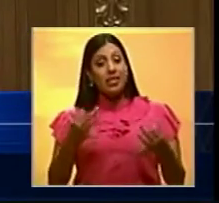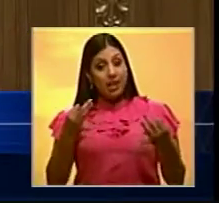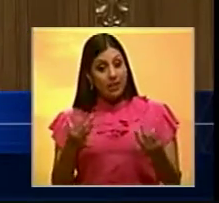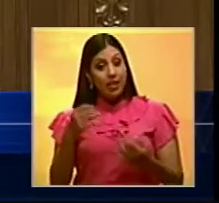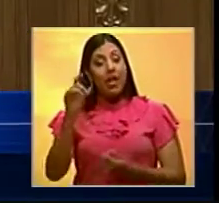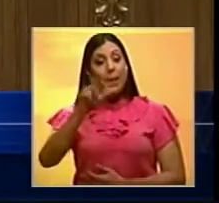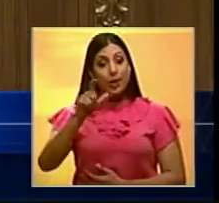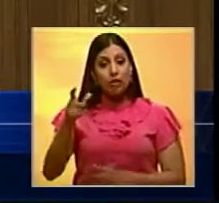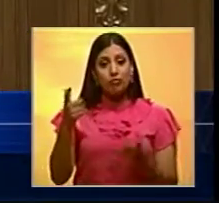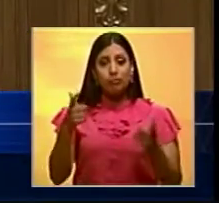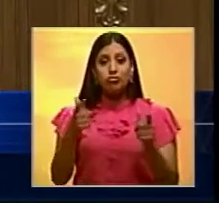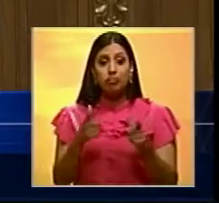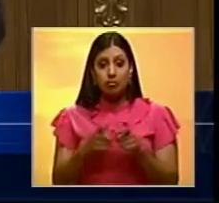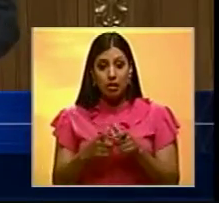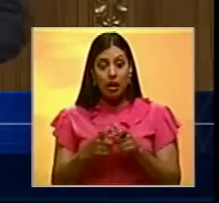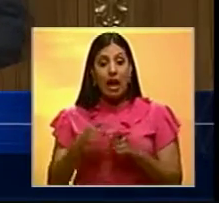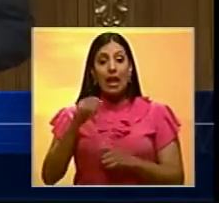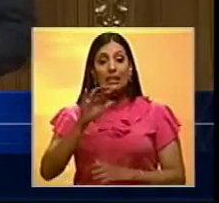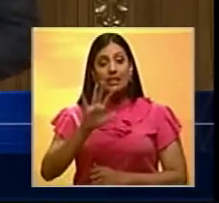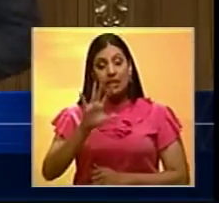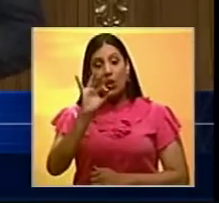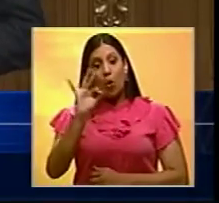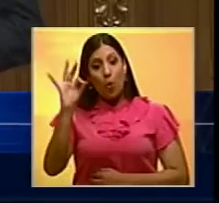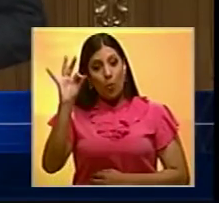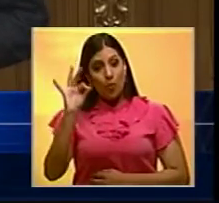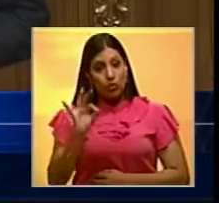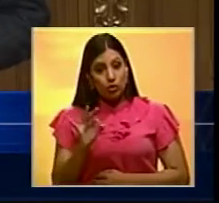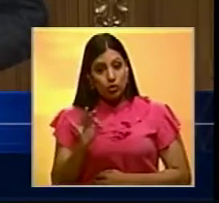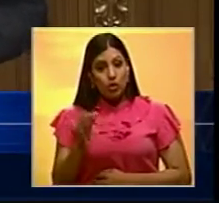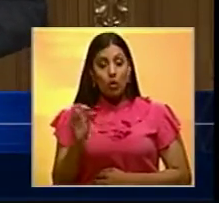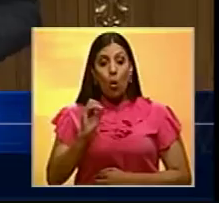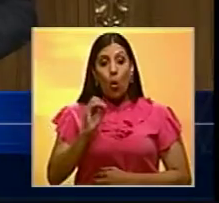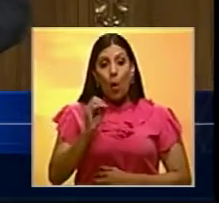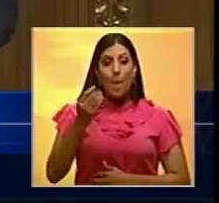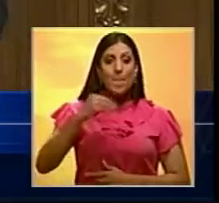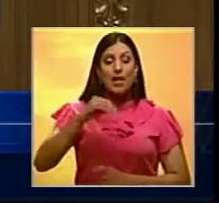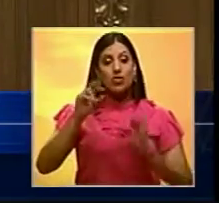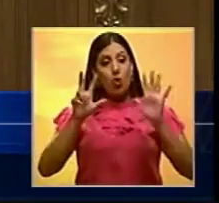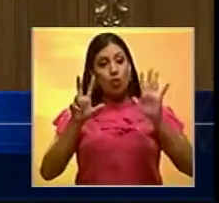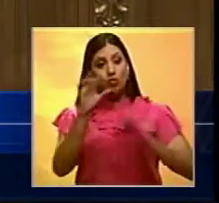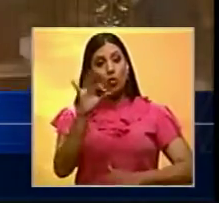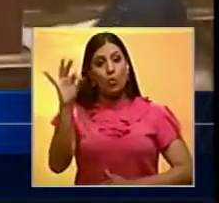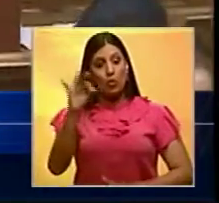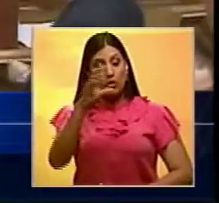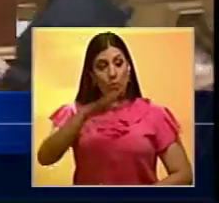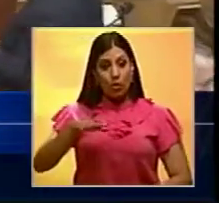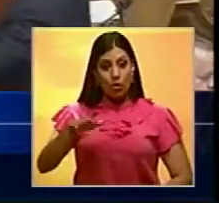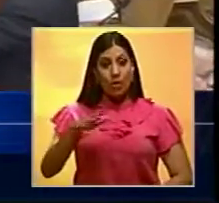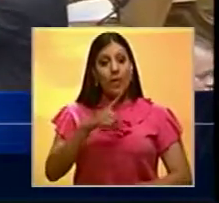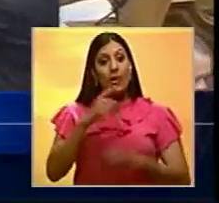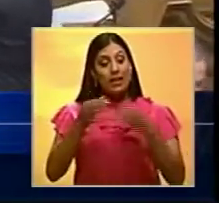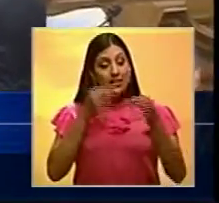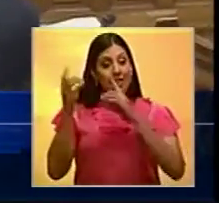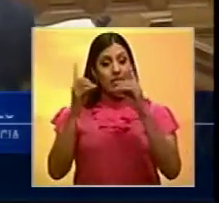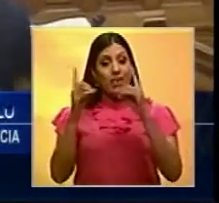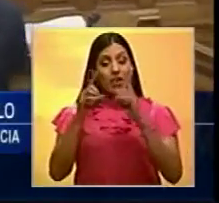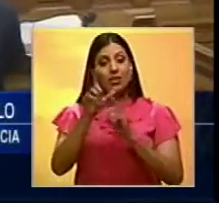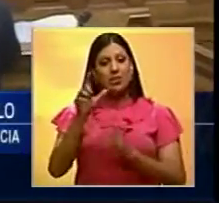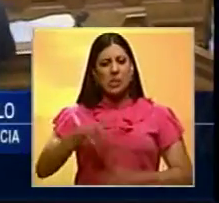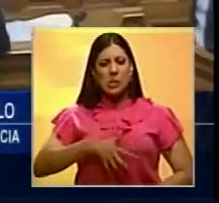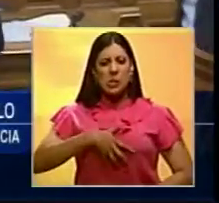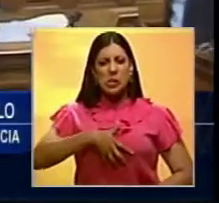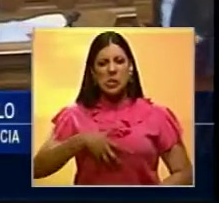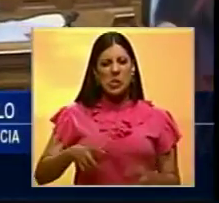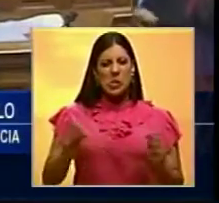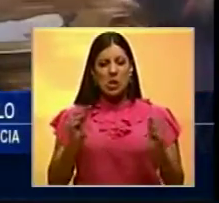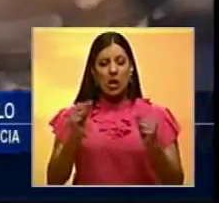consumo estaba reducido a un 5% o máximo un 8% de la población. Durante este debate los ánimos se caldearon